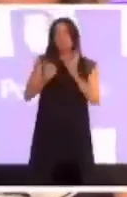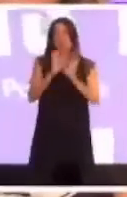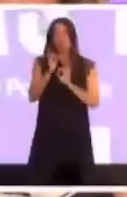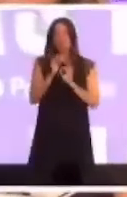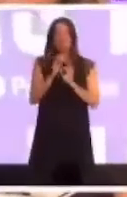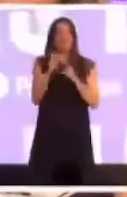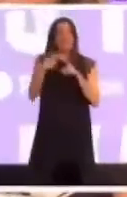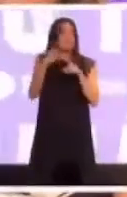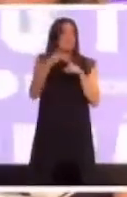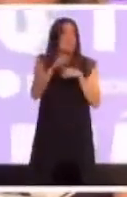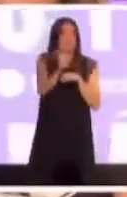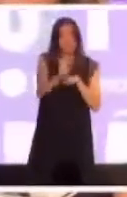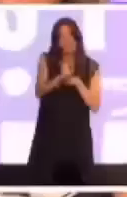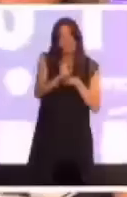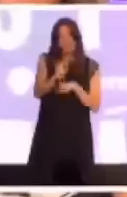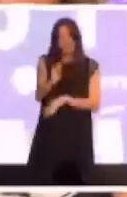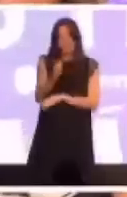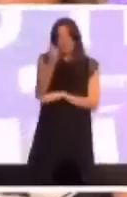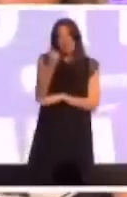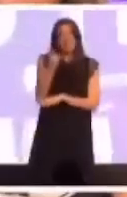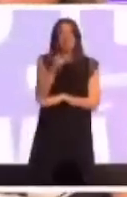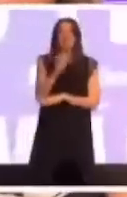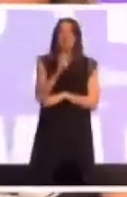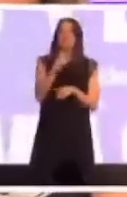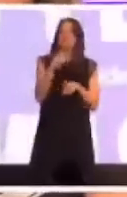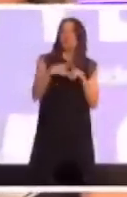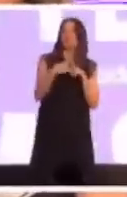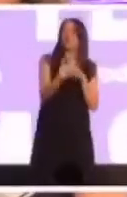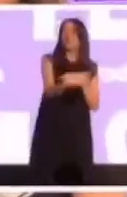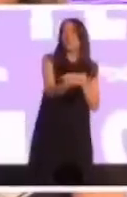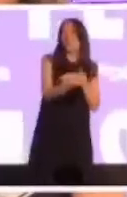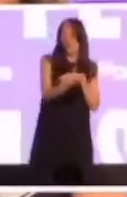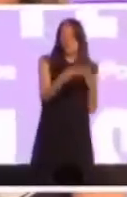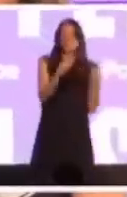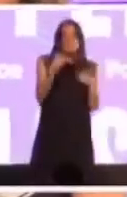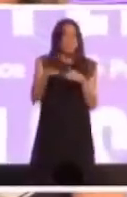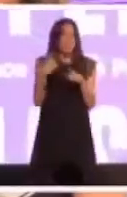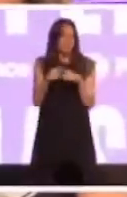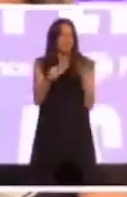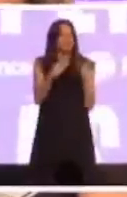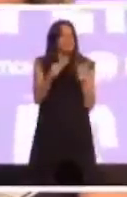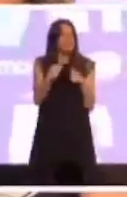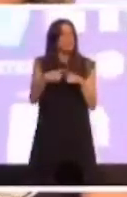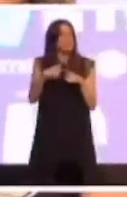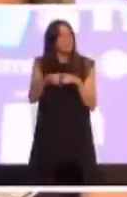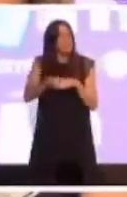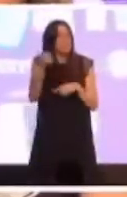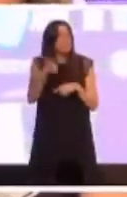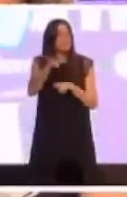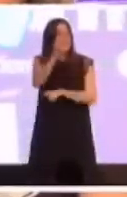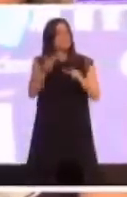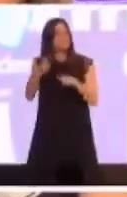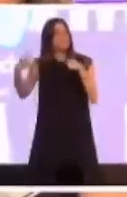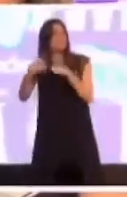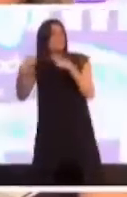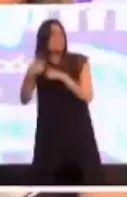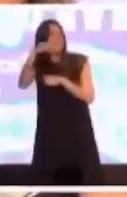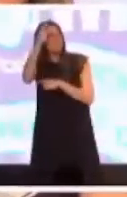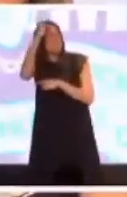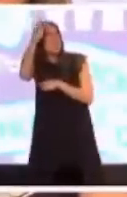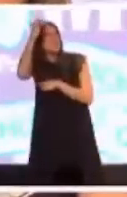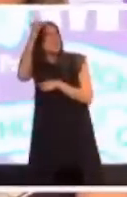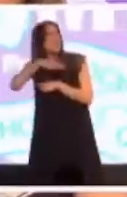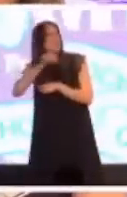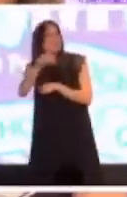posible que es mucho mucho más de lo que todos nuestros adversarios se podían imaginar y creo que es importante